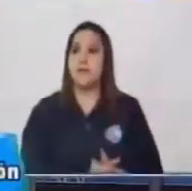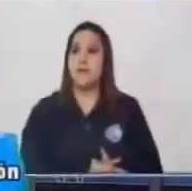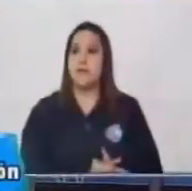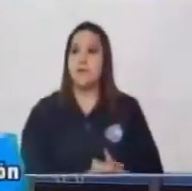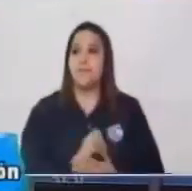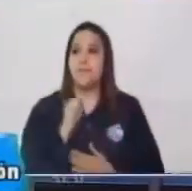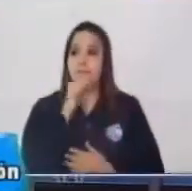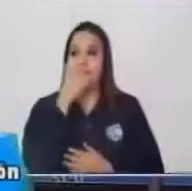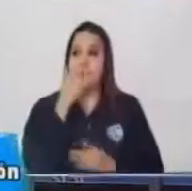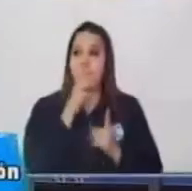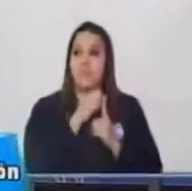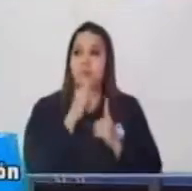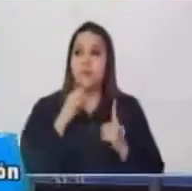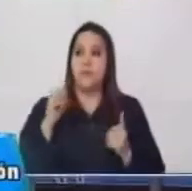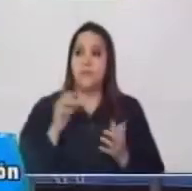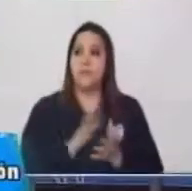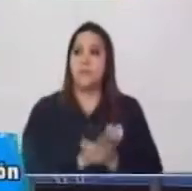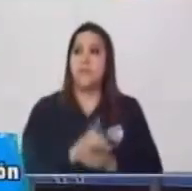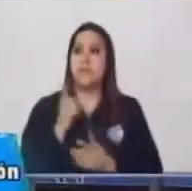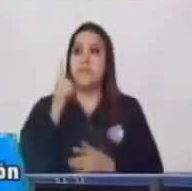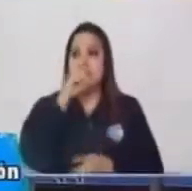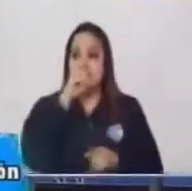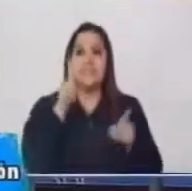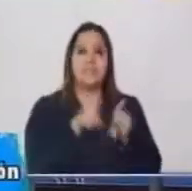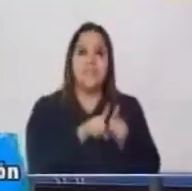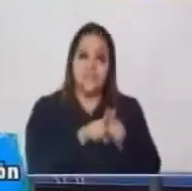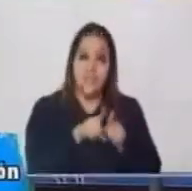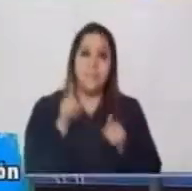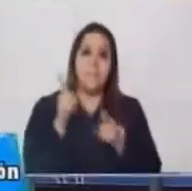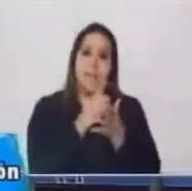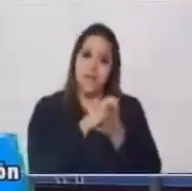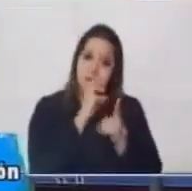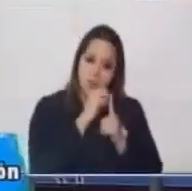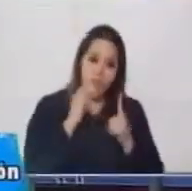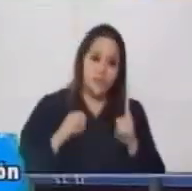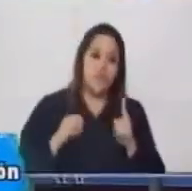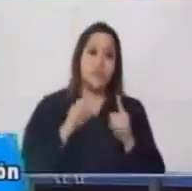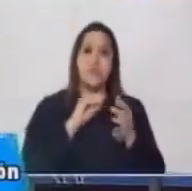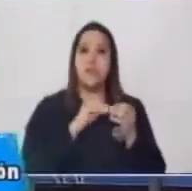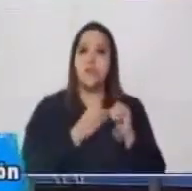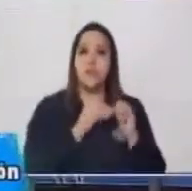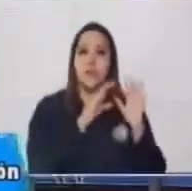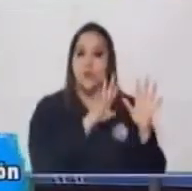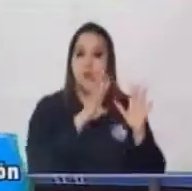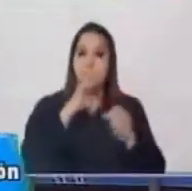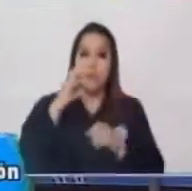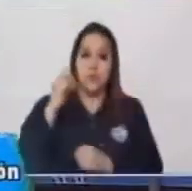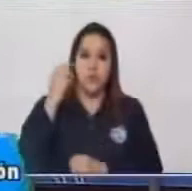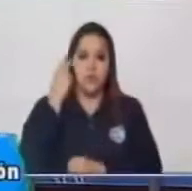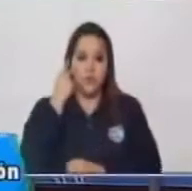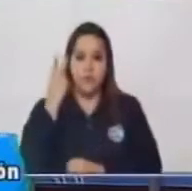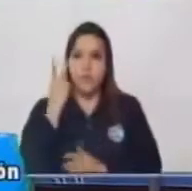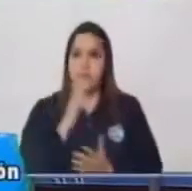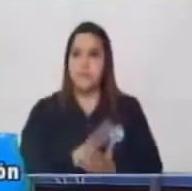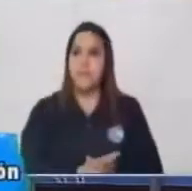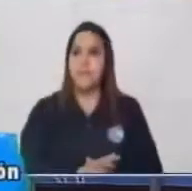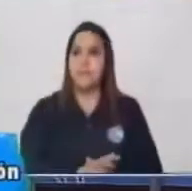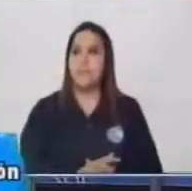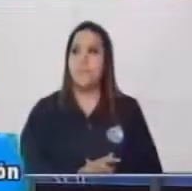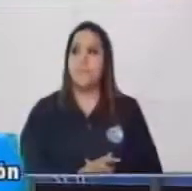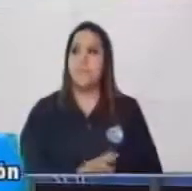Veamos la siguiente oración. Esto también está en la página 90 y puedes irlo resolviendo al mismo tiempo que yo te estoy dando los ejemplos.